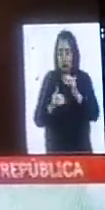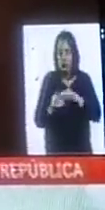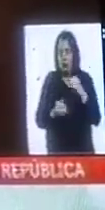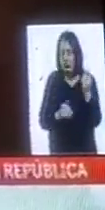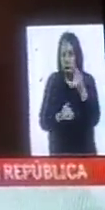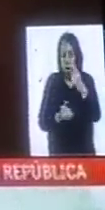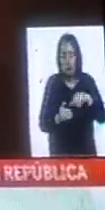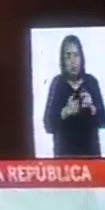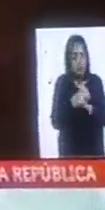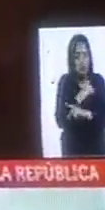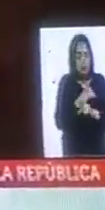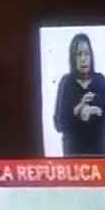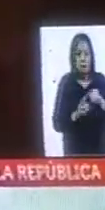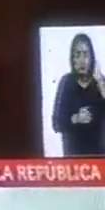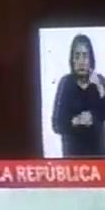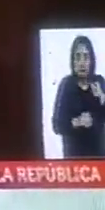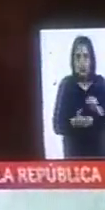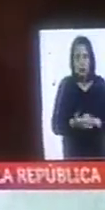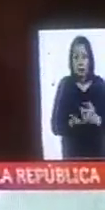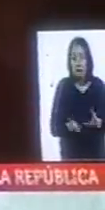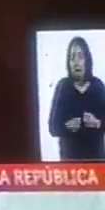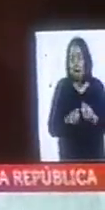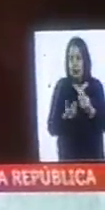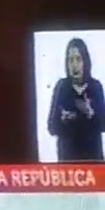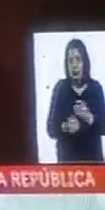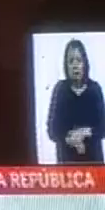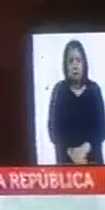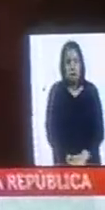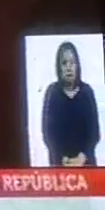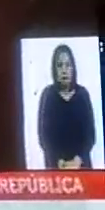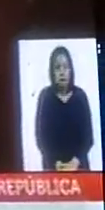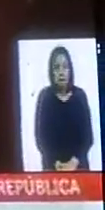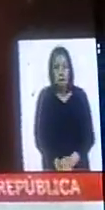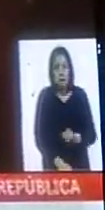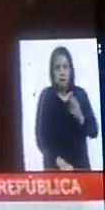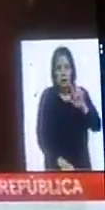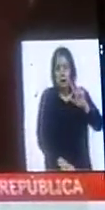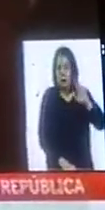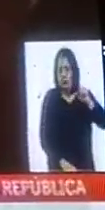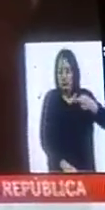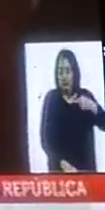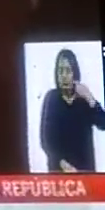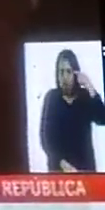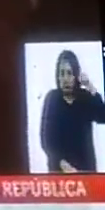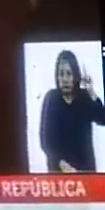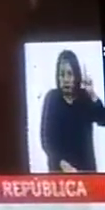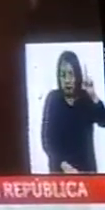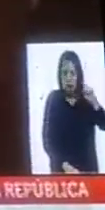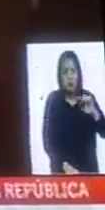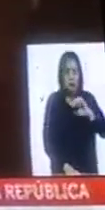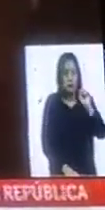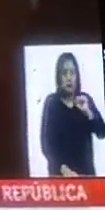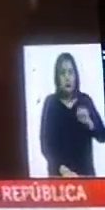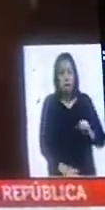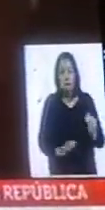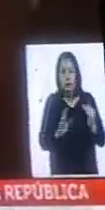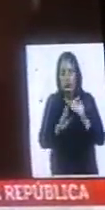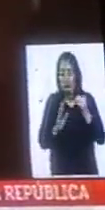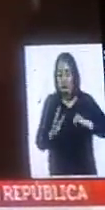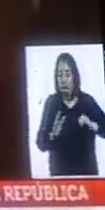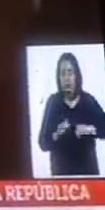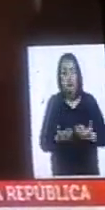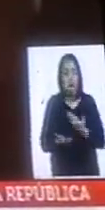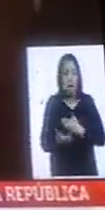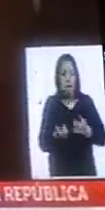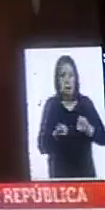todo el país para ello se asignarán mil millones de soles para las municipalidades y los gobiernos regionales